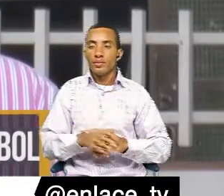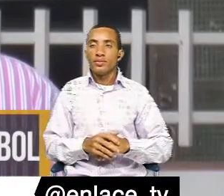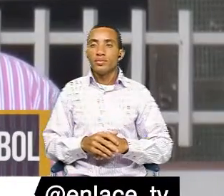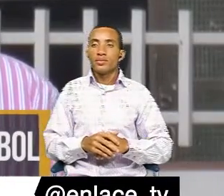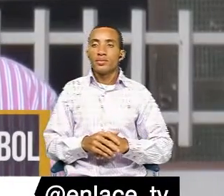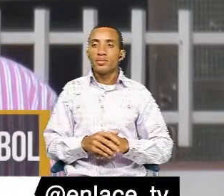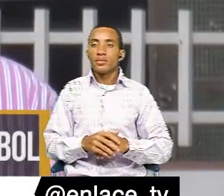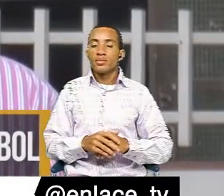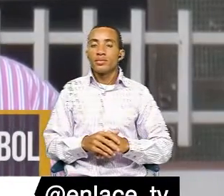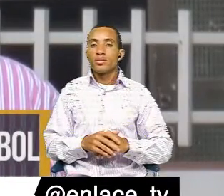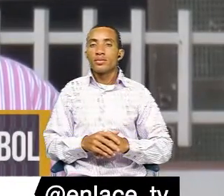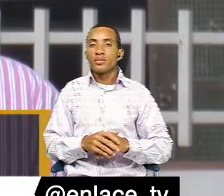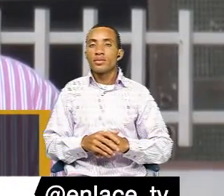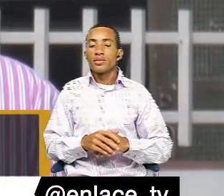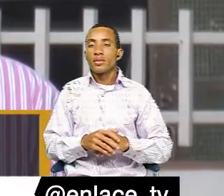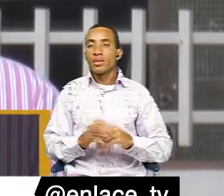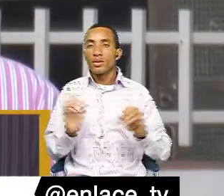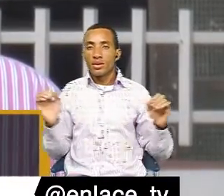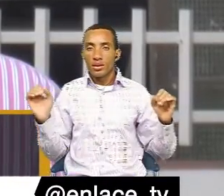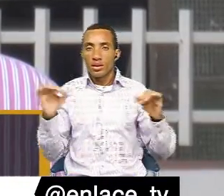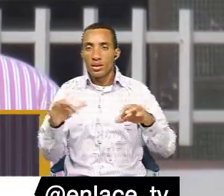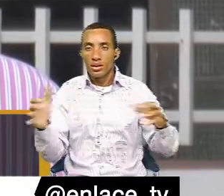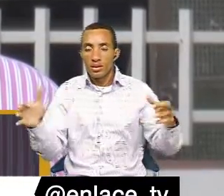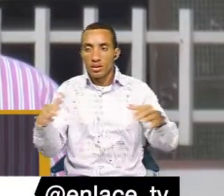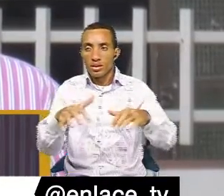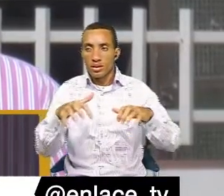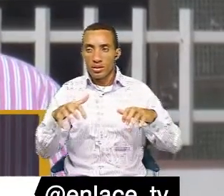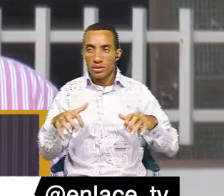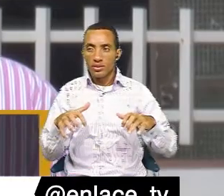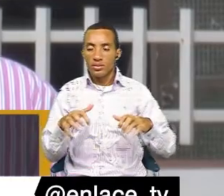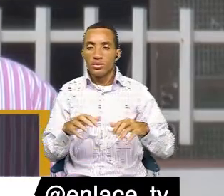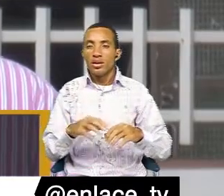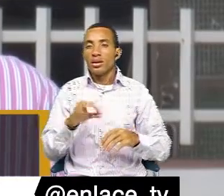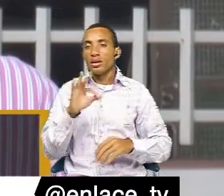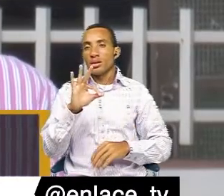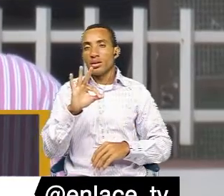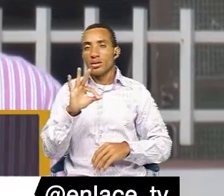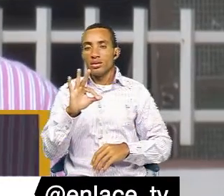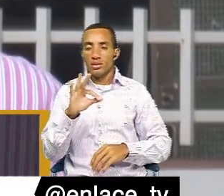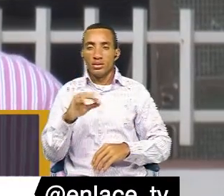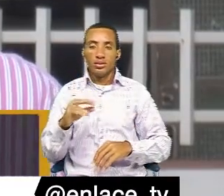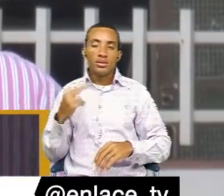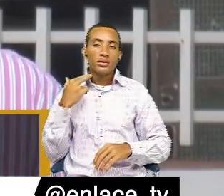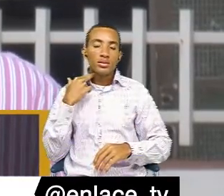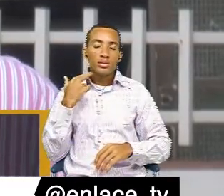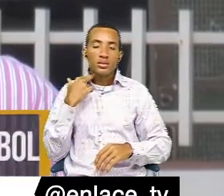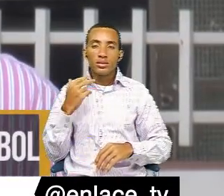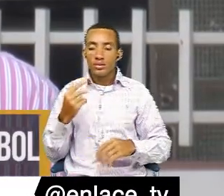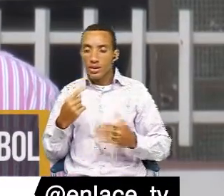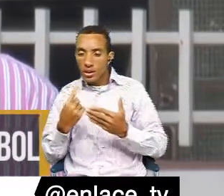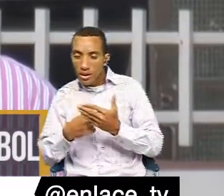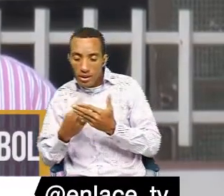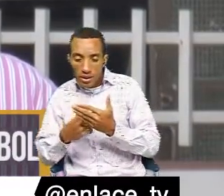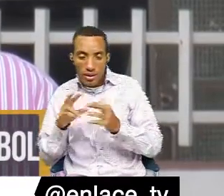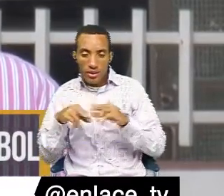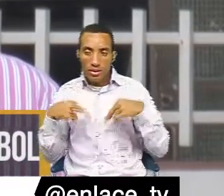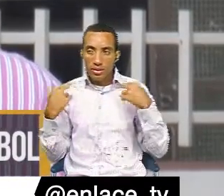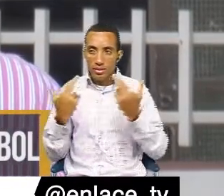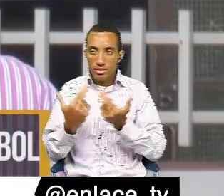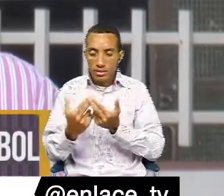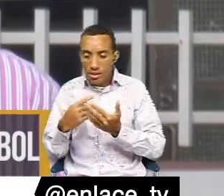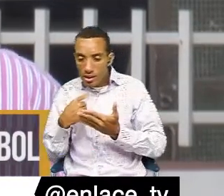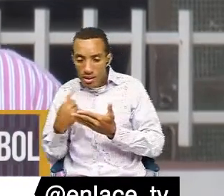hacer este jueves 3 de noviembre, 2 de la tarde en Hotel La Ciudad. Ahí pues se van a ultimar detalles, el tema del reglamento